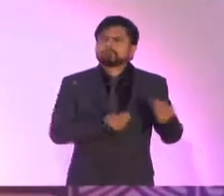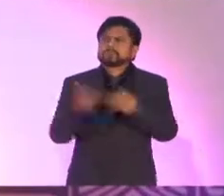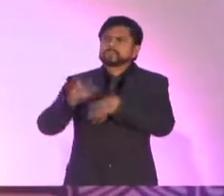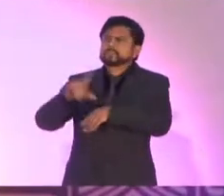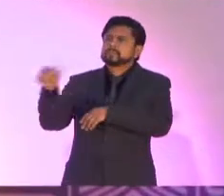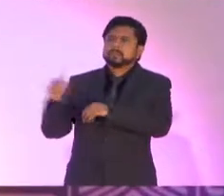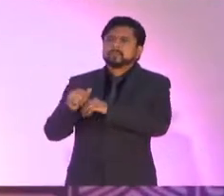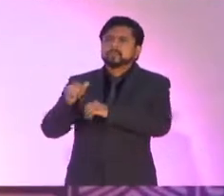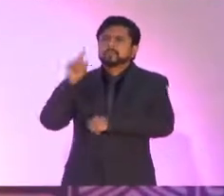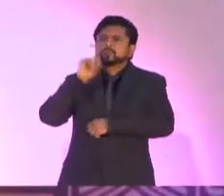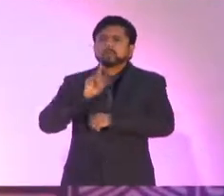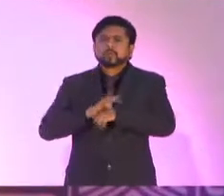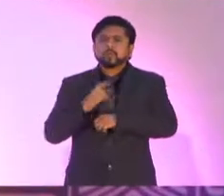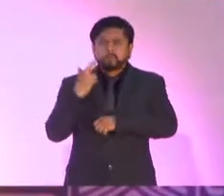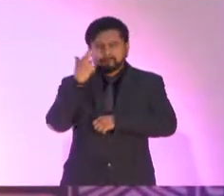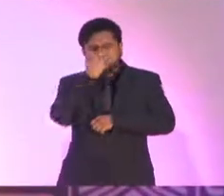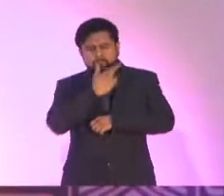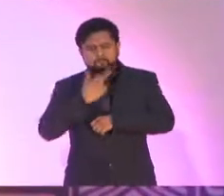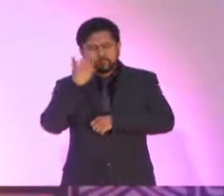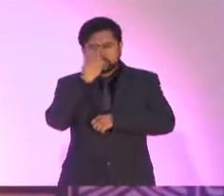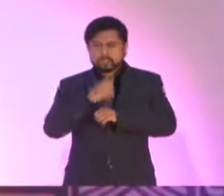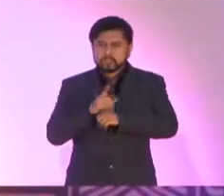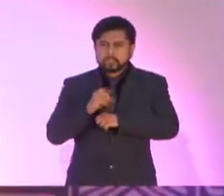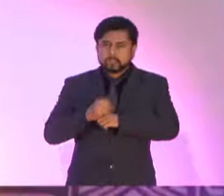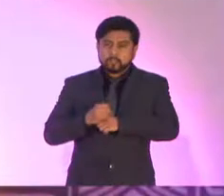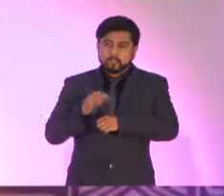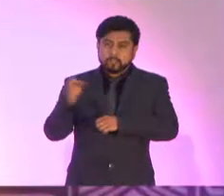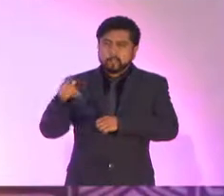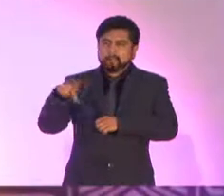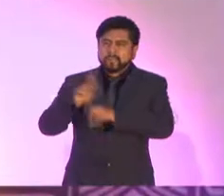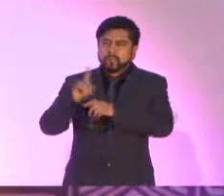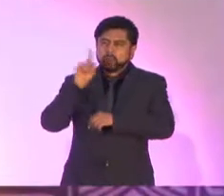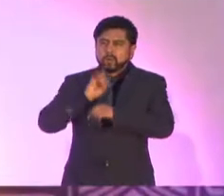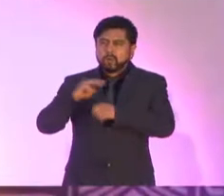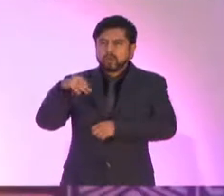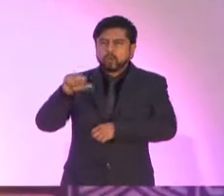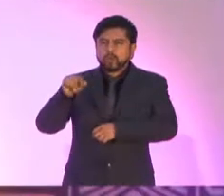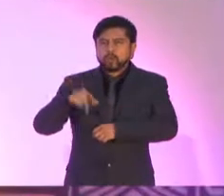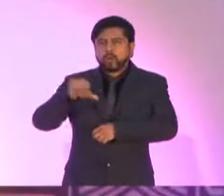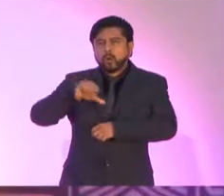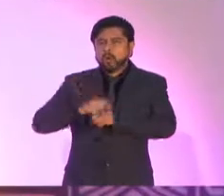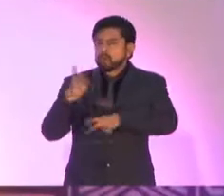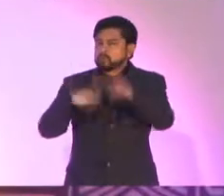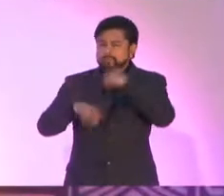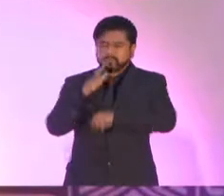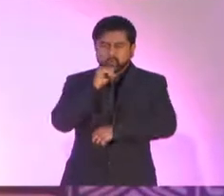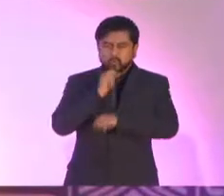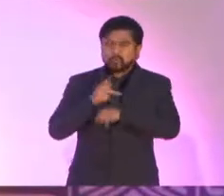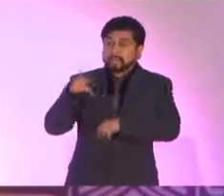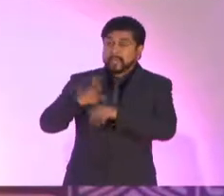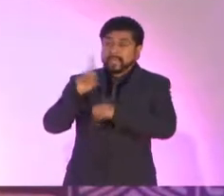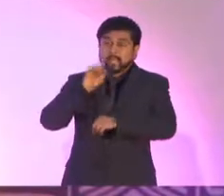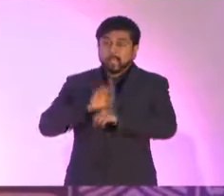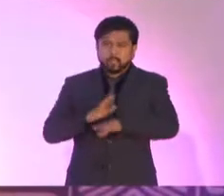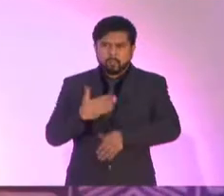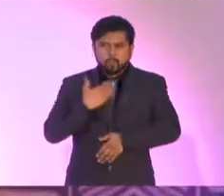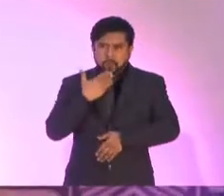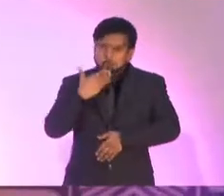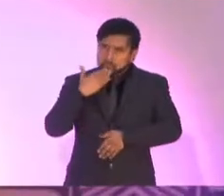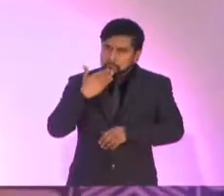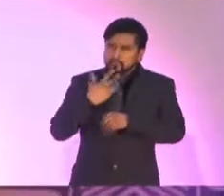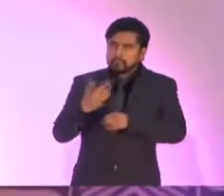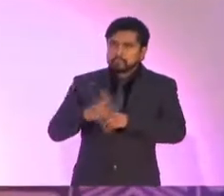con una autora que no pudo acompañarnos, que se llama Mónica Soto y Casa, que es una gran autora de literatura